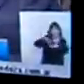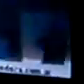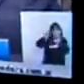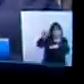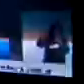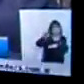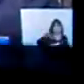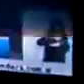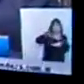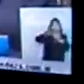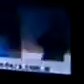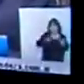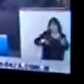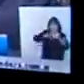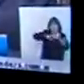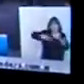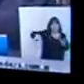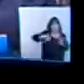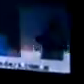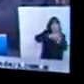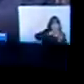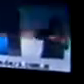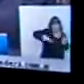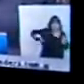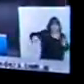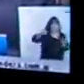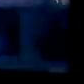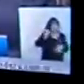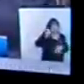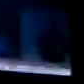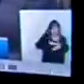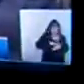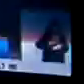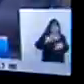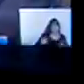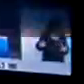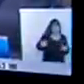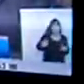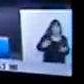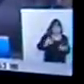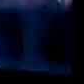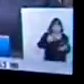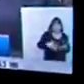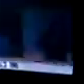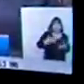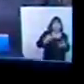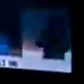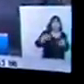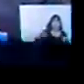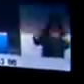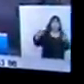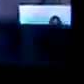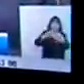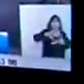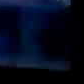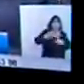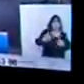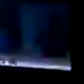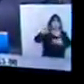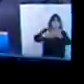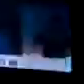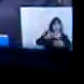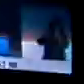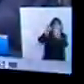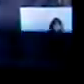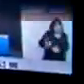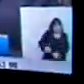locales. Estamos convencidos del compromiso social adquirido y que transitamos hacia un modelo de desarrollo sustentable. Es por ello que